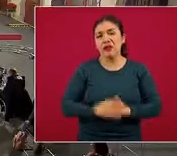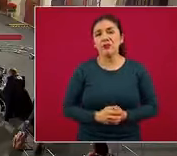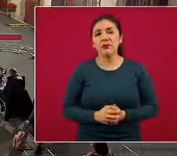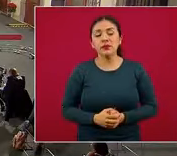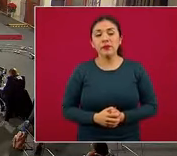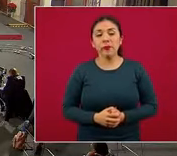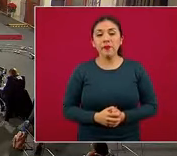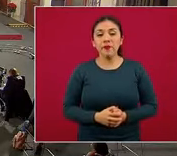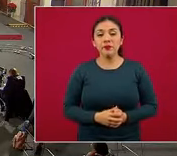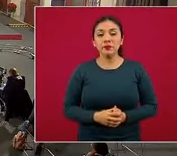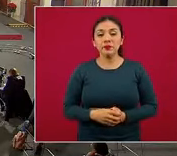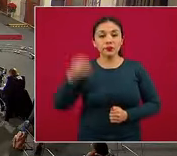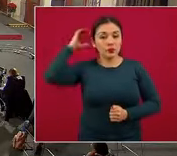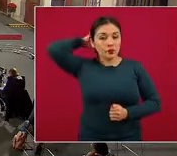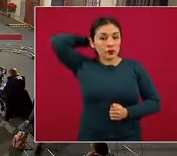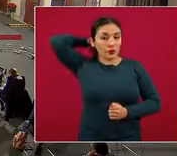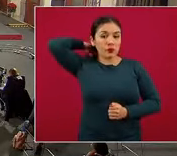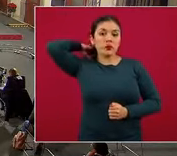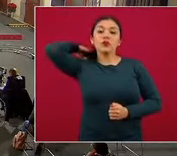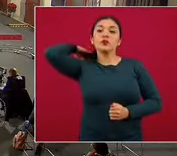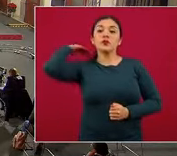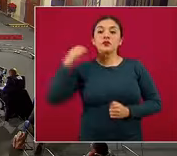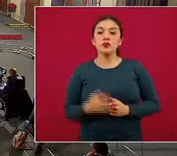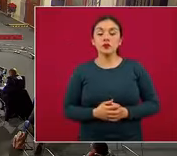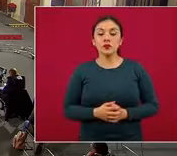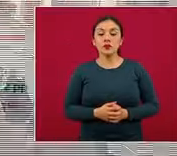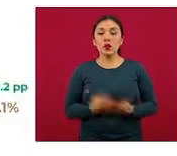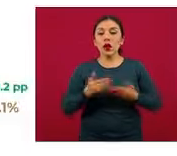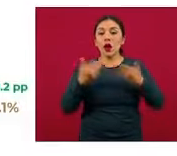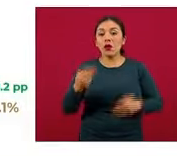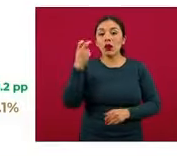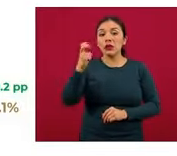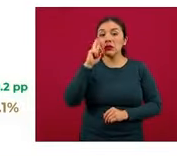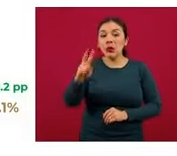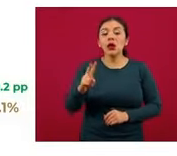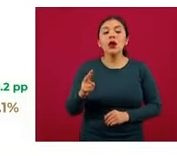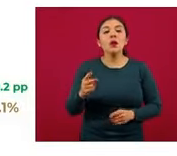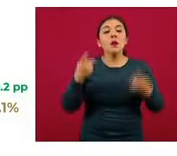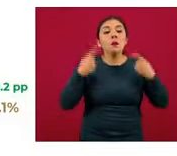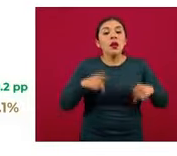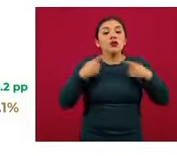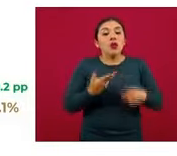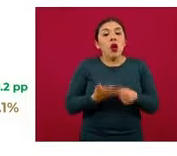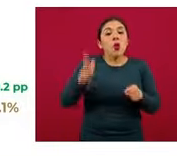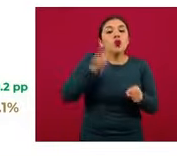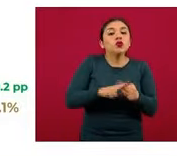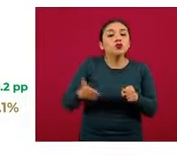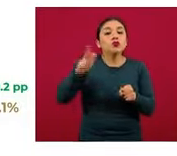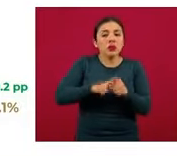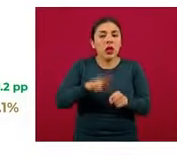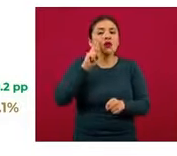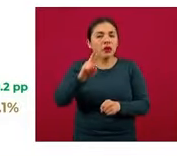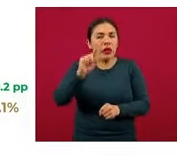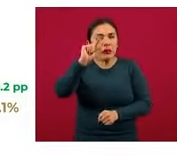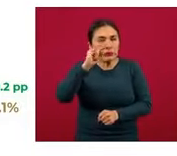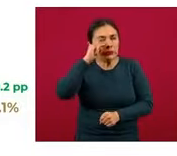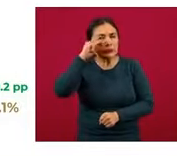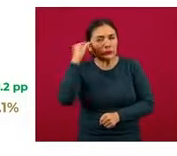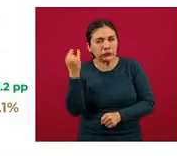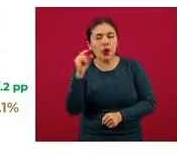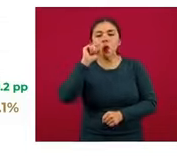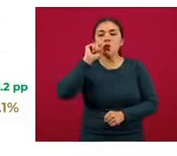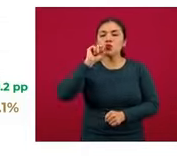siguiente diapositiva, aquí estamos hablando de los casos hospitalizados, donde vemos una ligera reducción